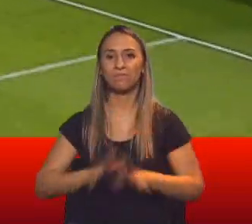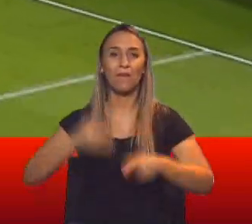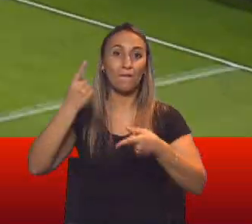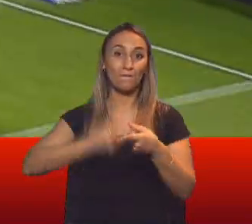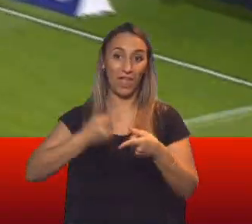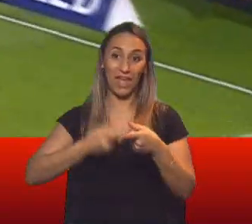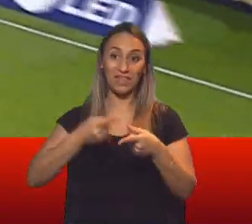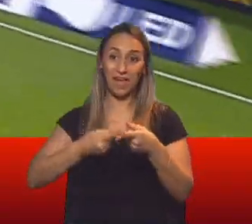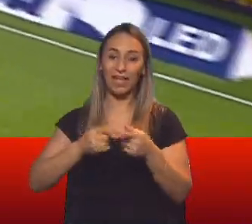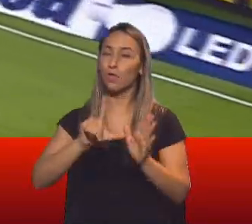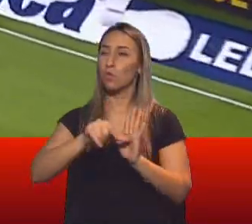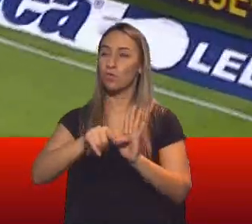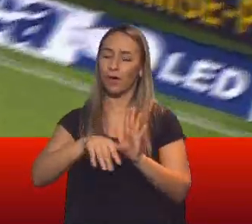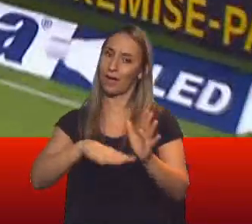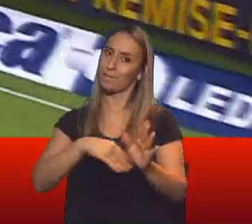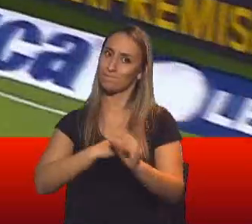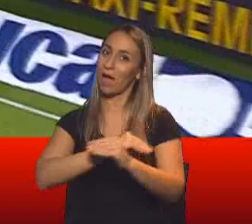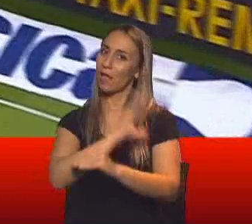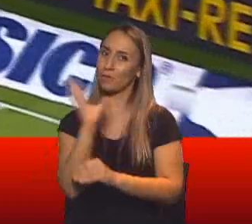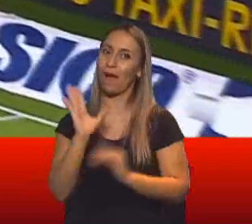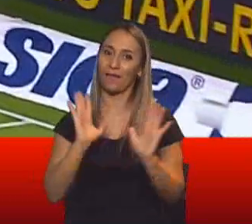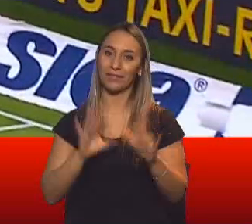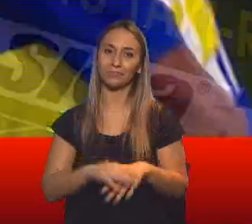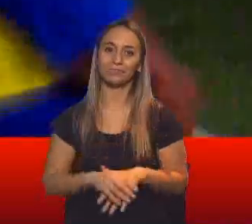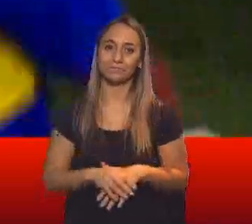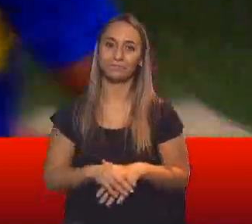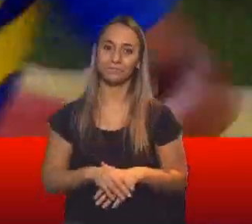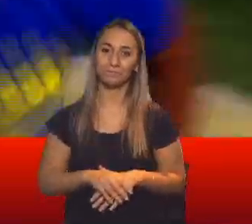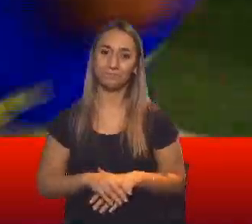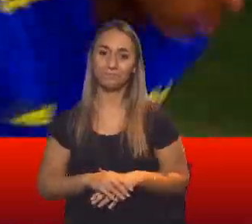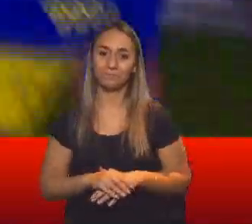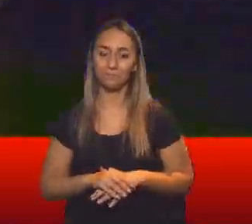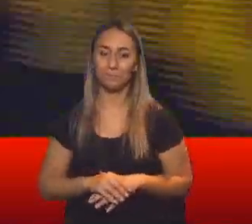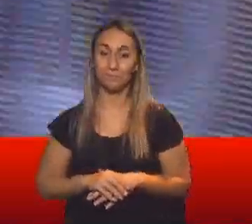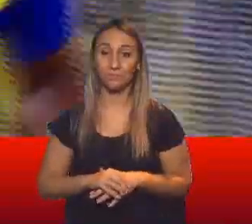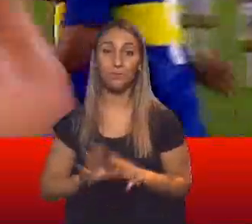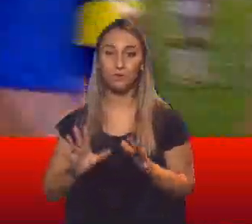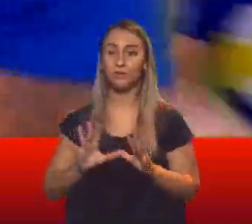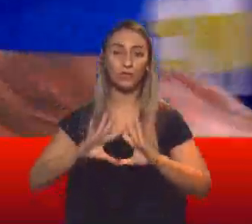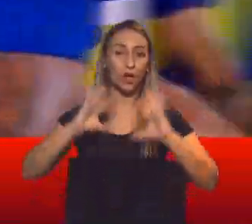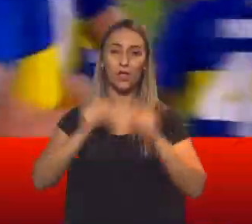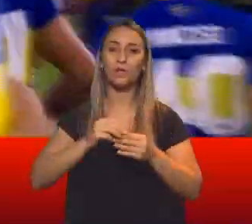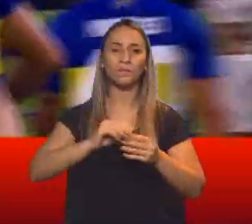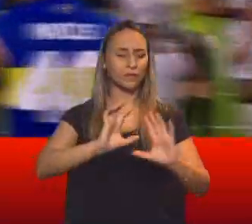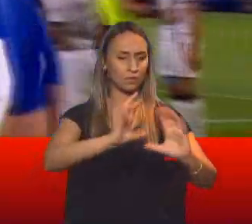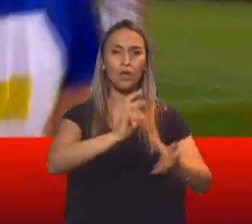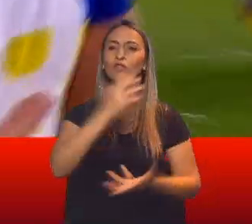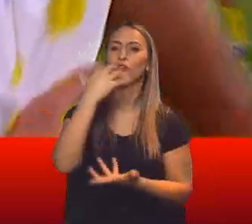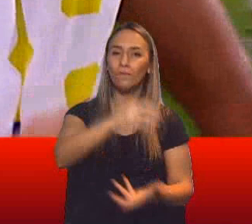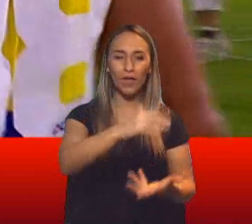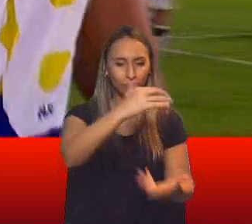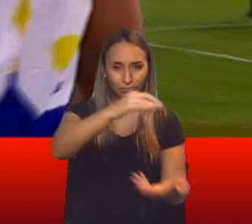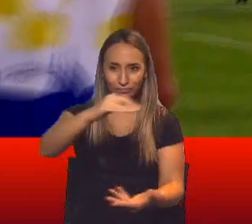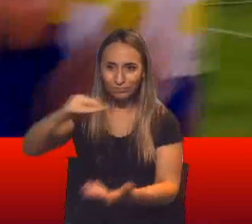que duró hasta altas horas de la noche, teniendo en cuenta que pusieron todos los trofeos, abren las